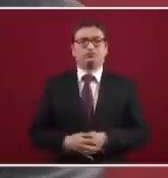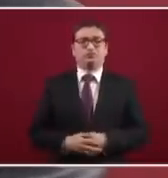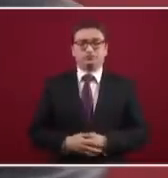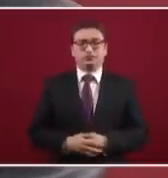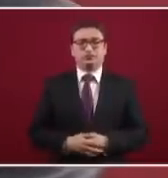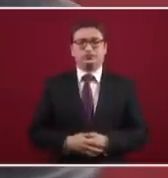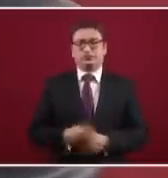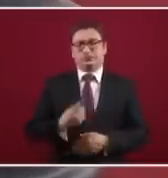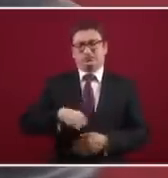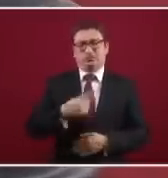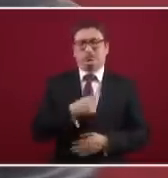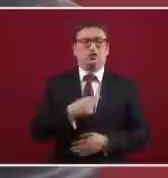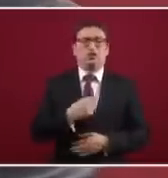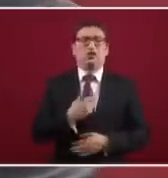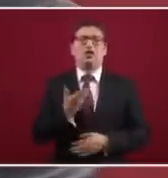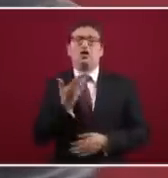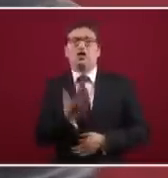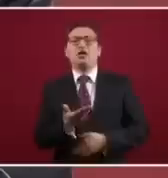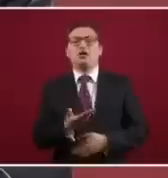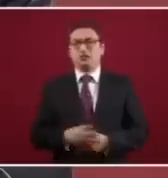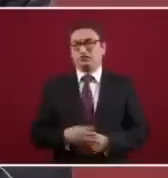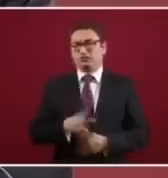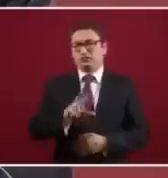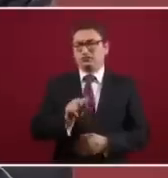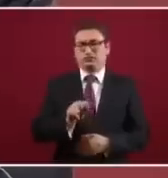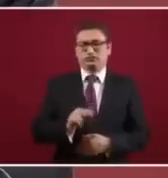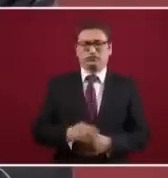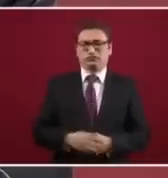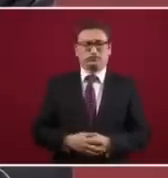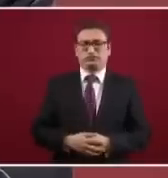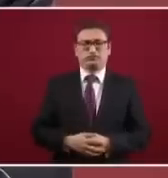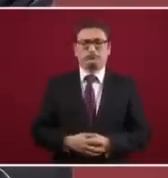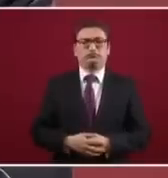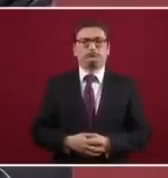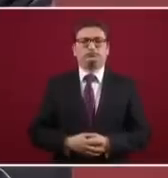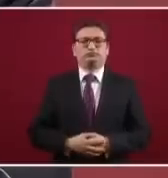nos atreveríamos a pedirle algo